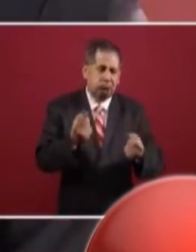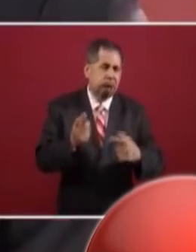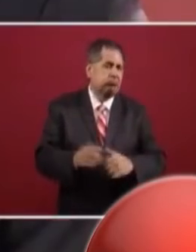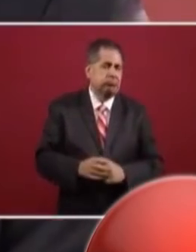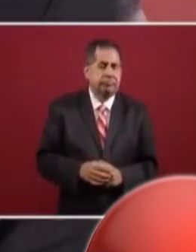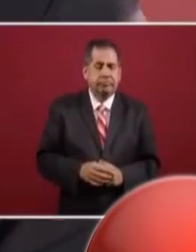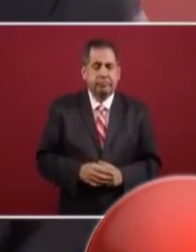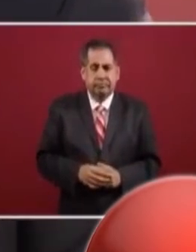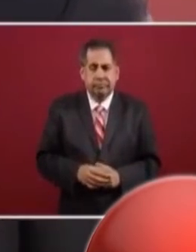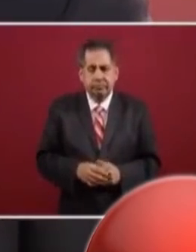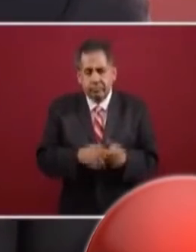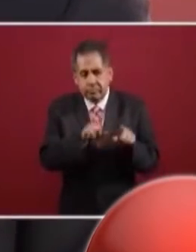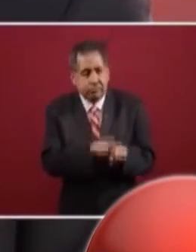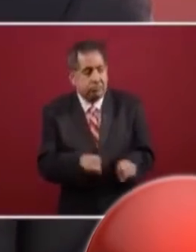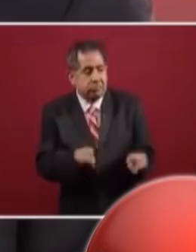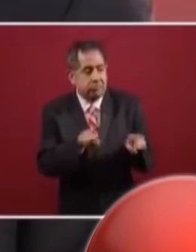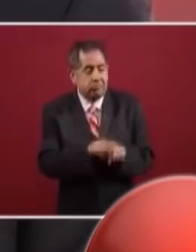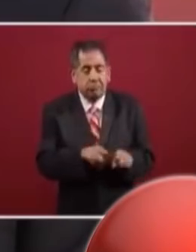Lo mismo.